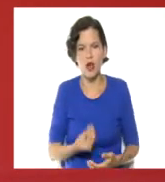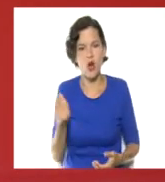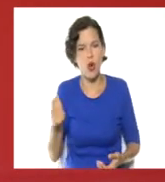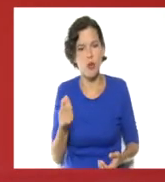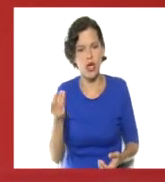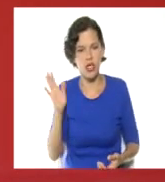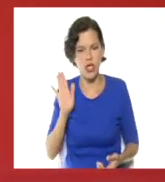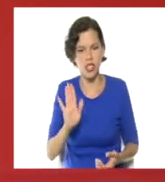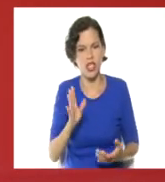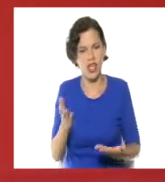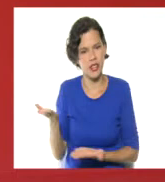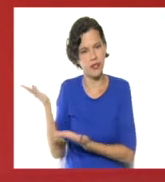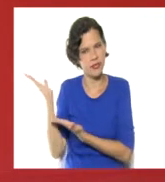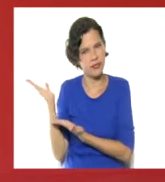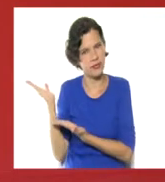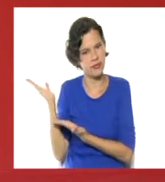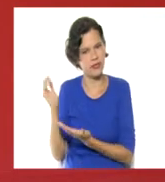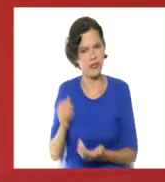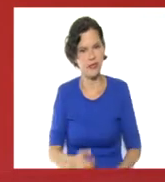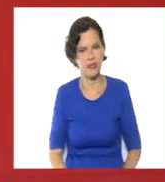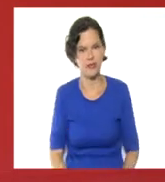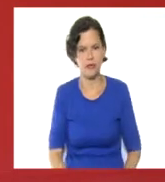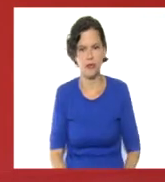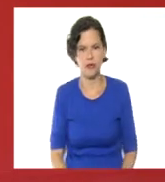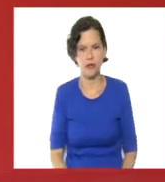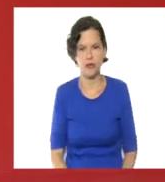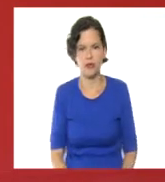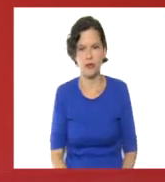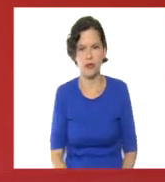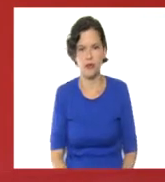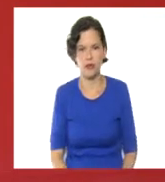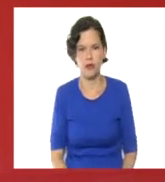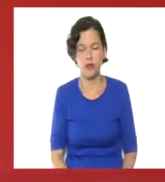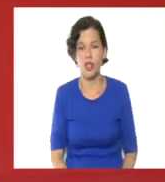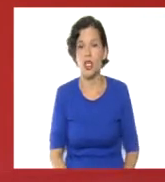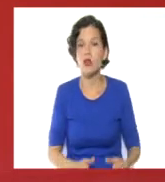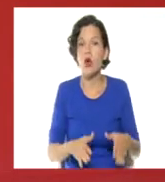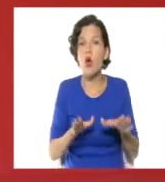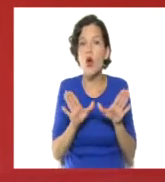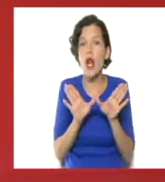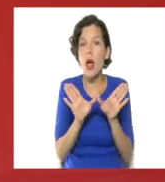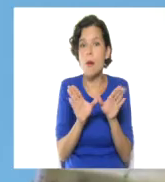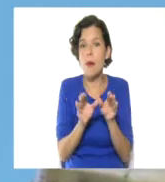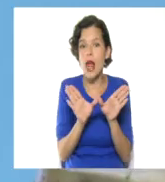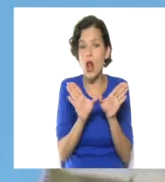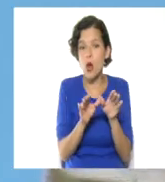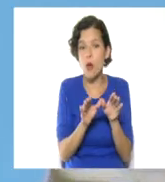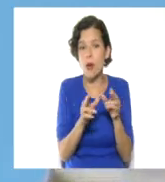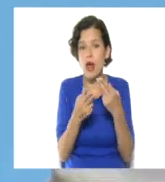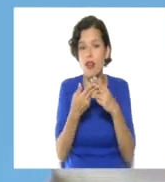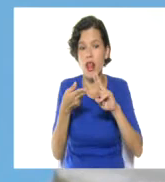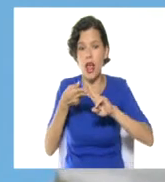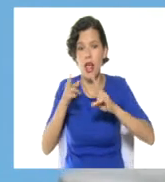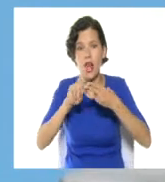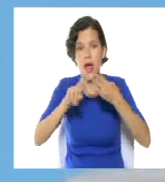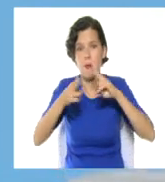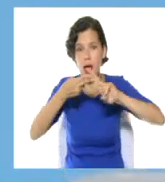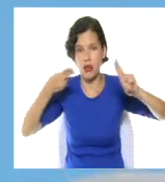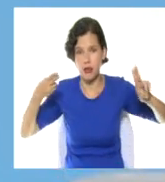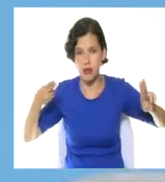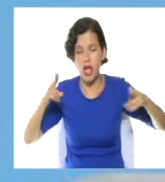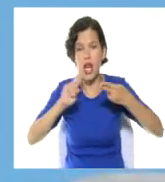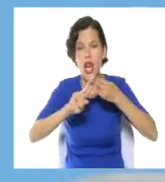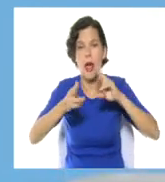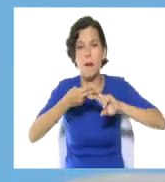les traje aquí a continuación. Es una paloma de la paz que desea